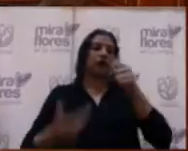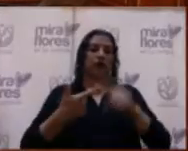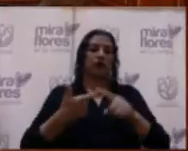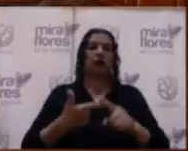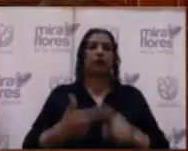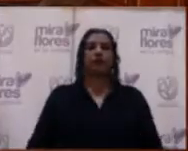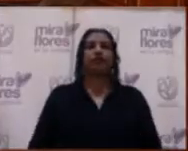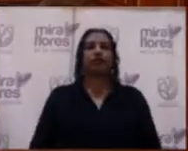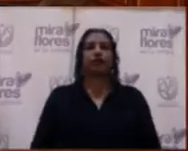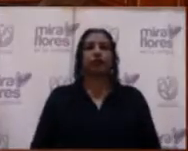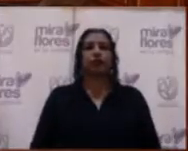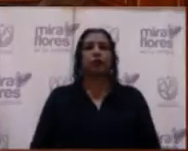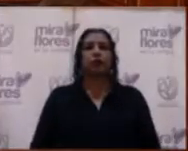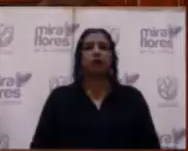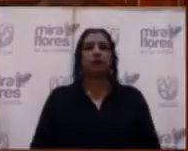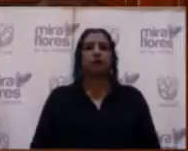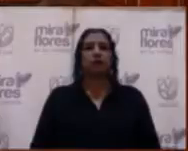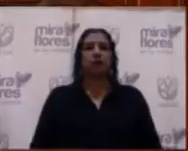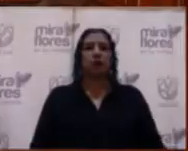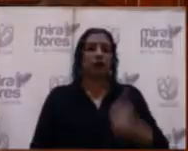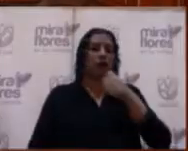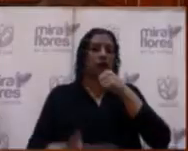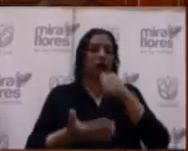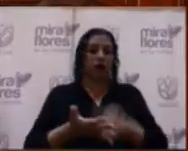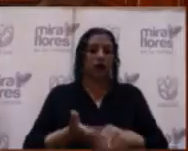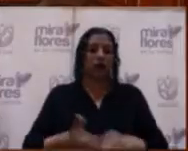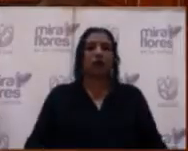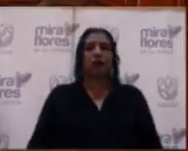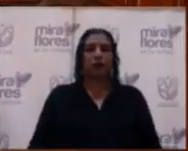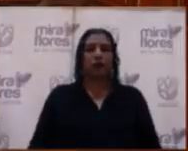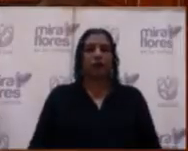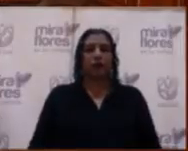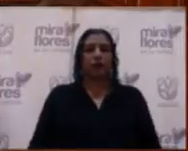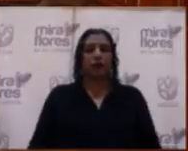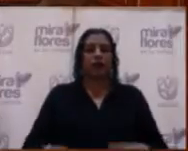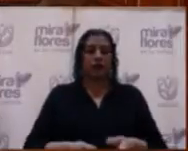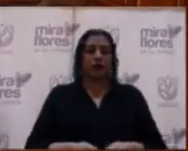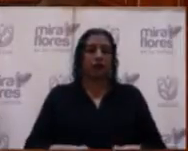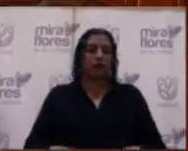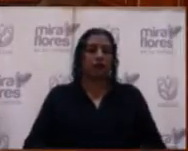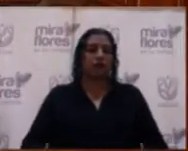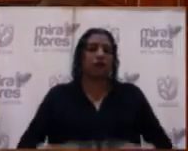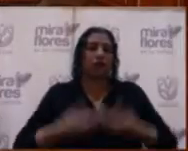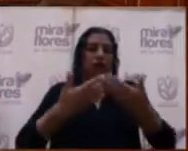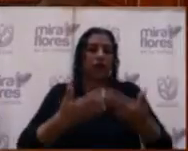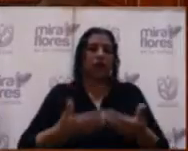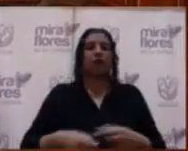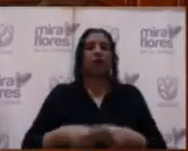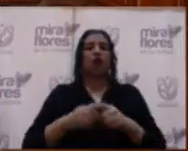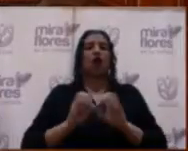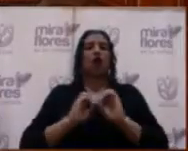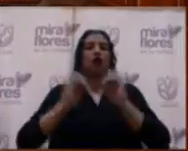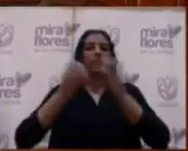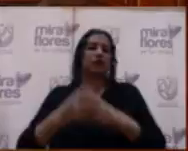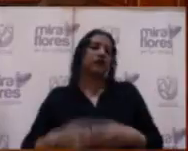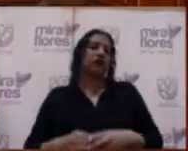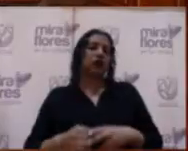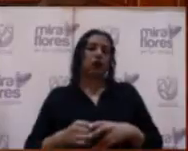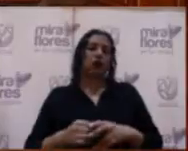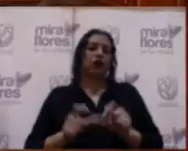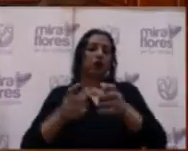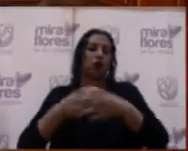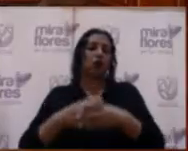favor. La otra carta es remitida por la Liga contra el Cáncer,